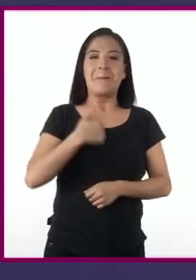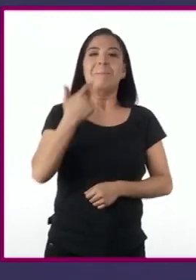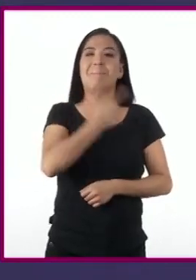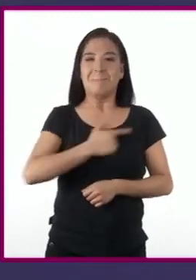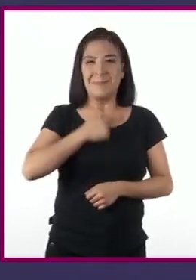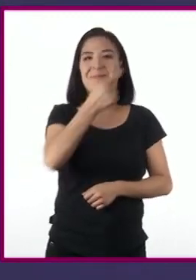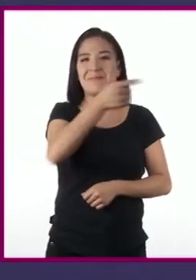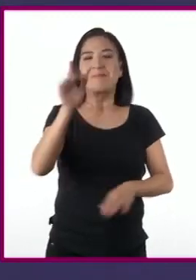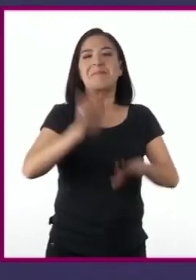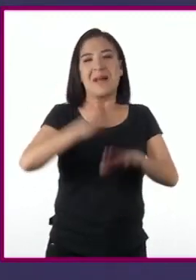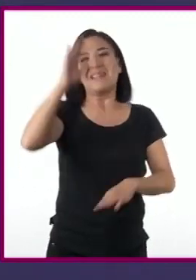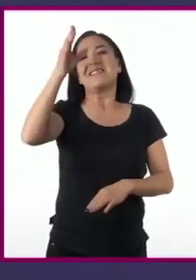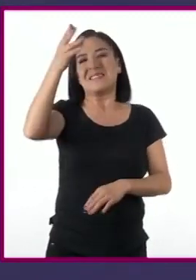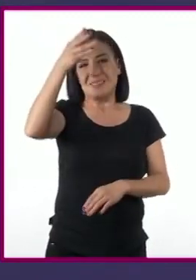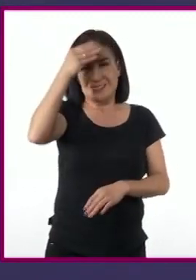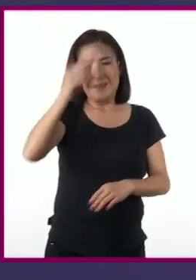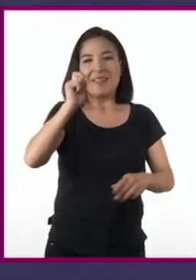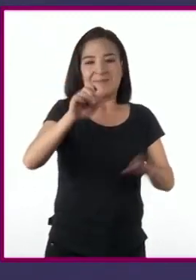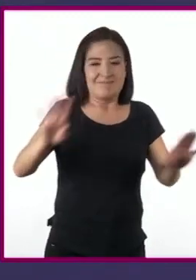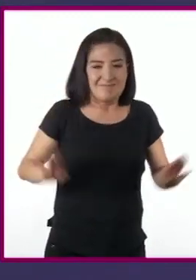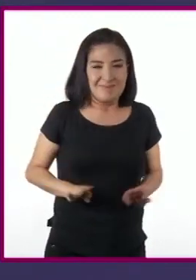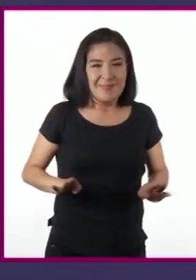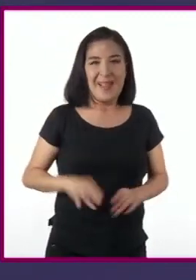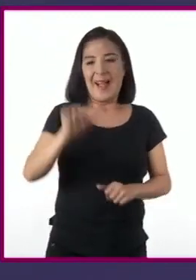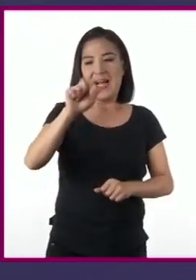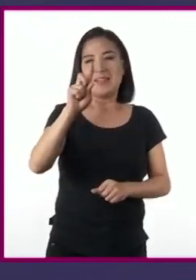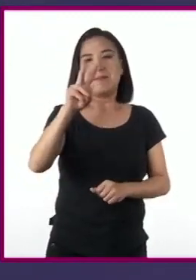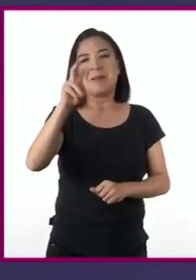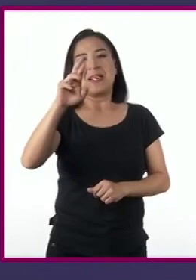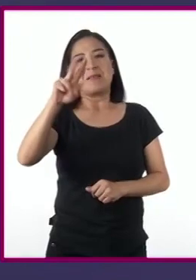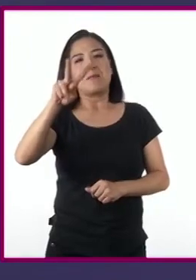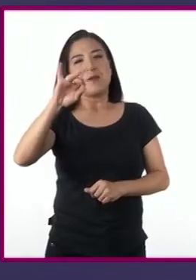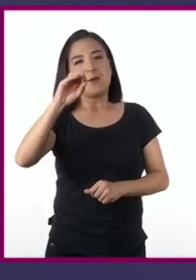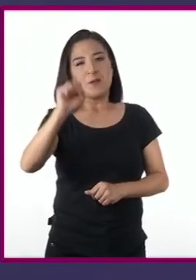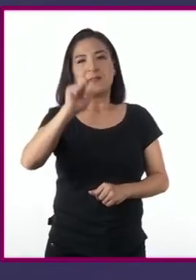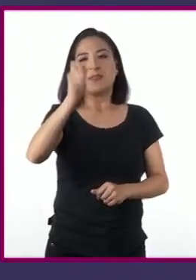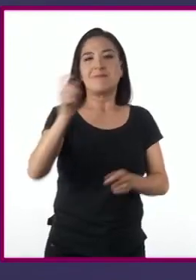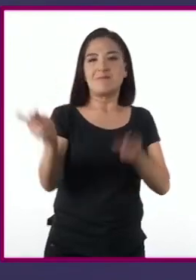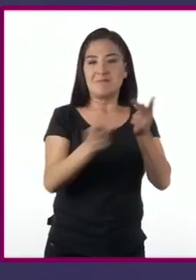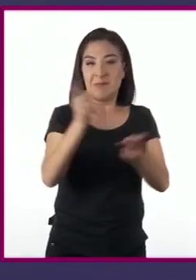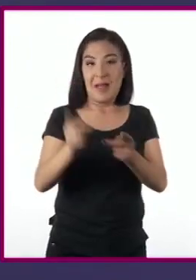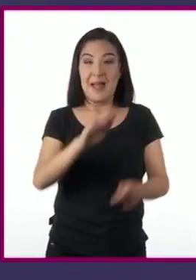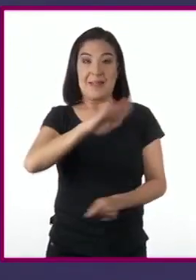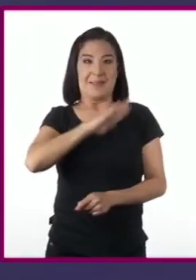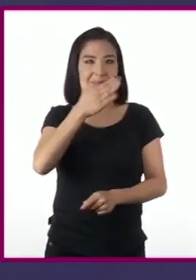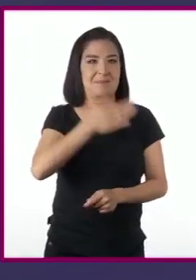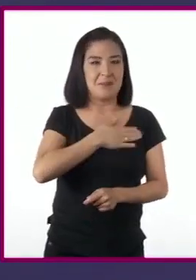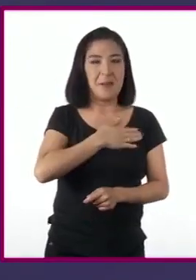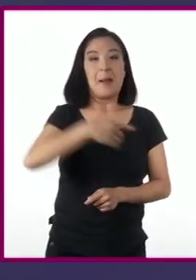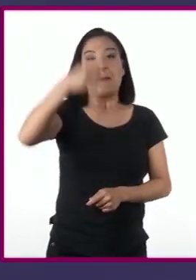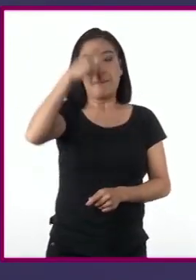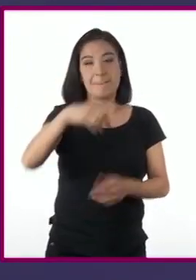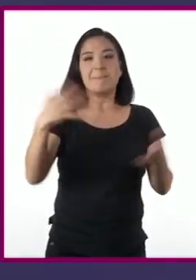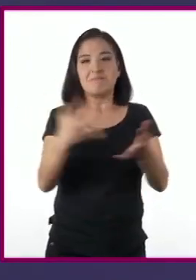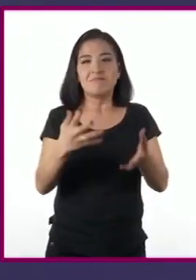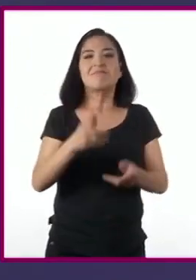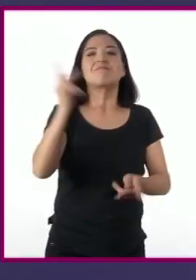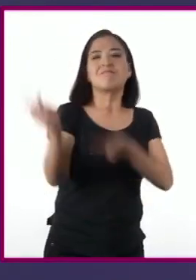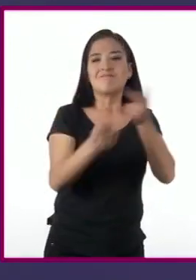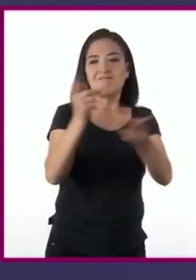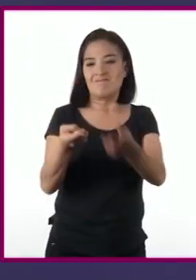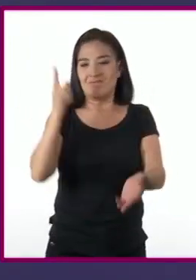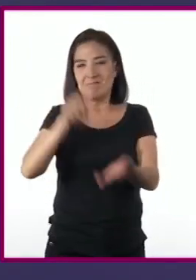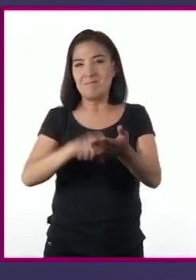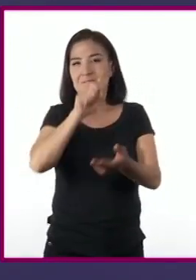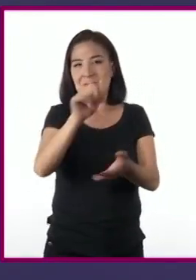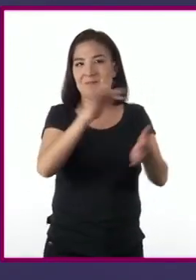aprendido más sobre las características de los adverbios interrogativos del español para generar preguntas dentro de